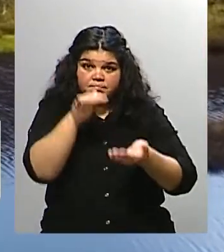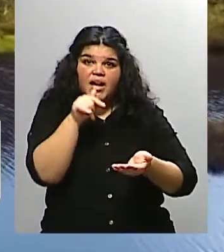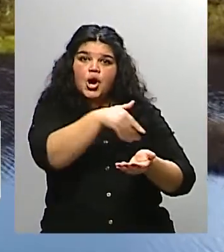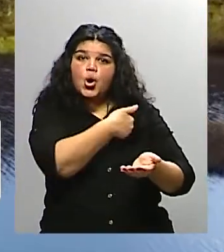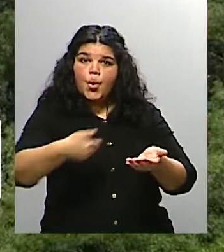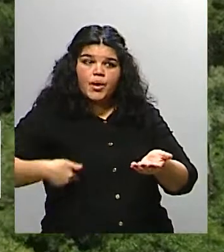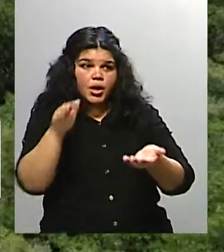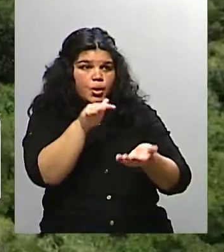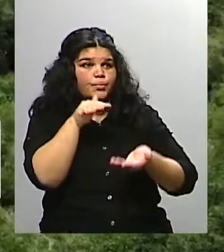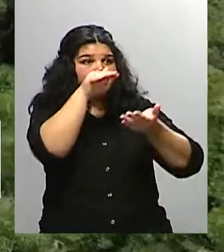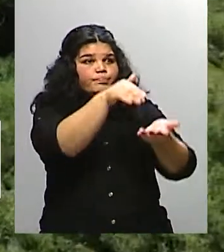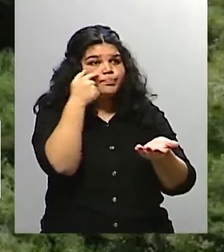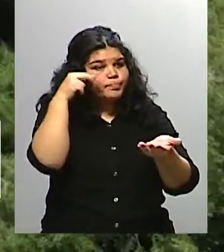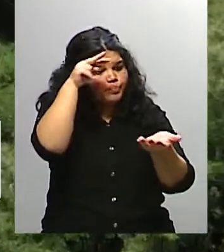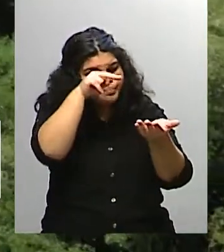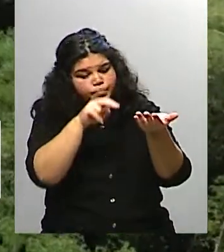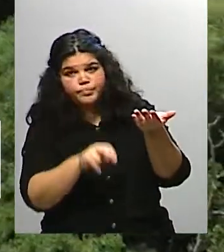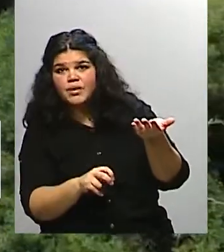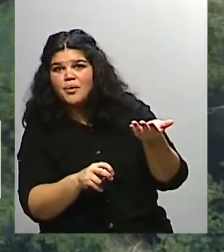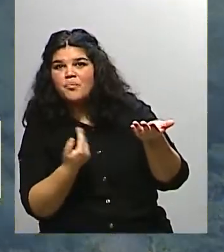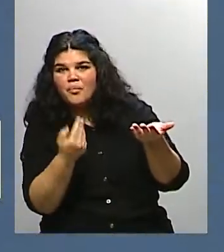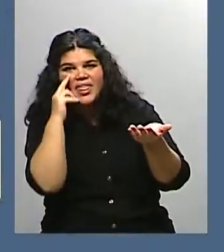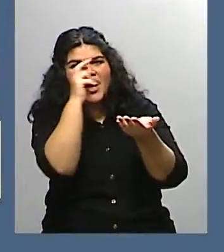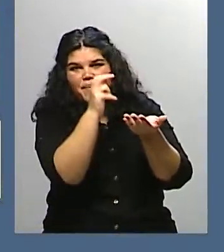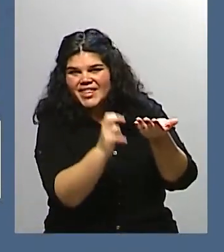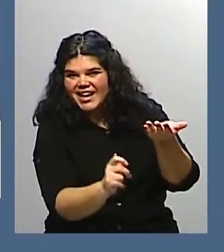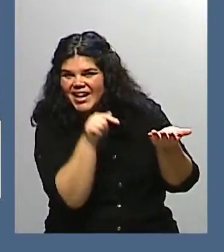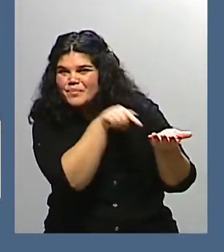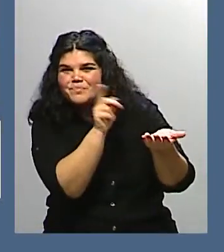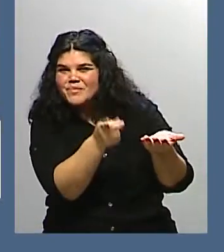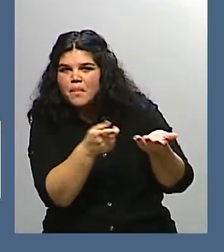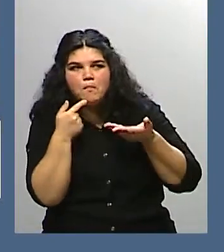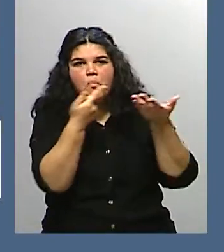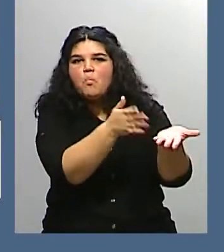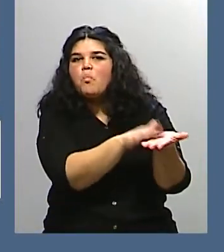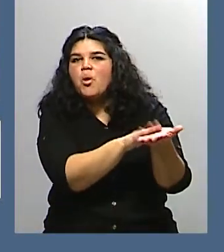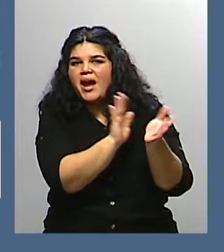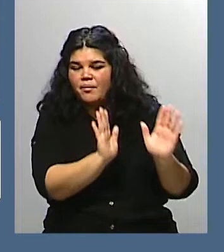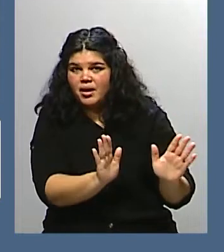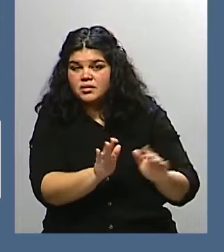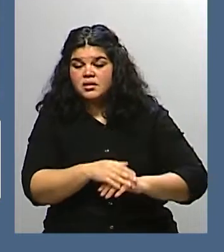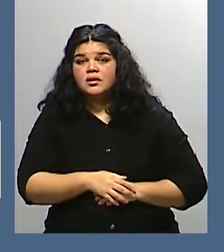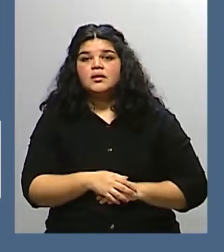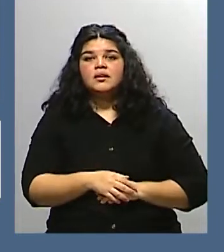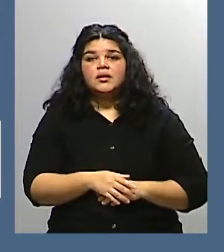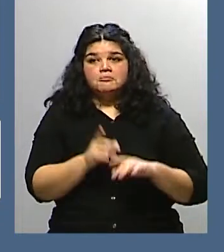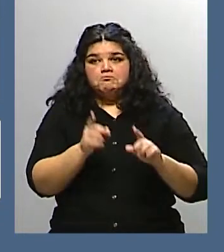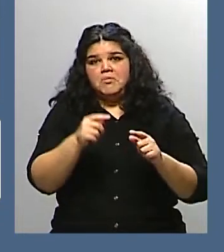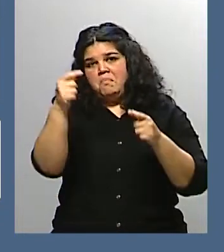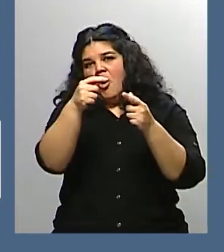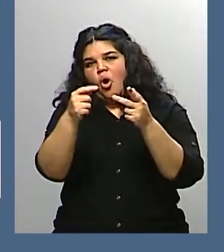no puede sentarse en una orilla y decir que no habla con los otros componentes del problema.